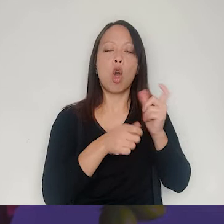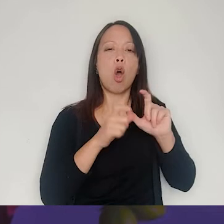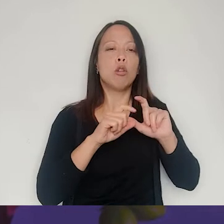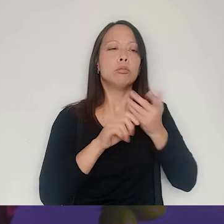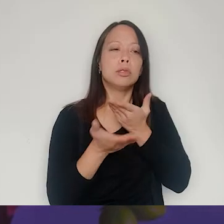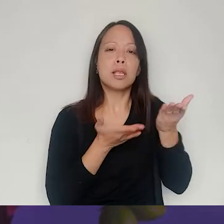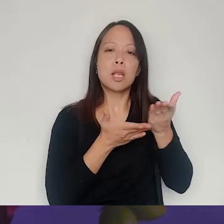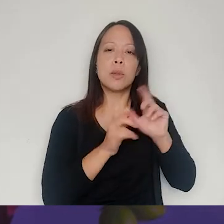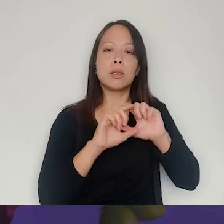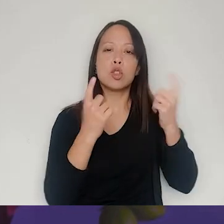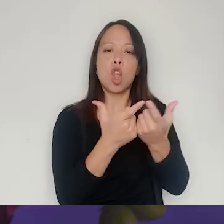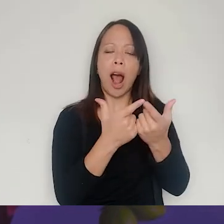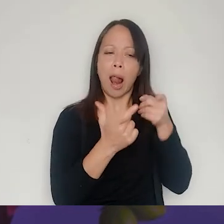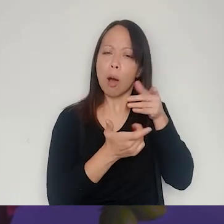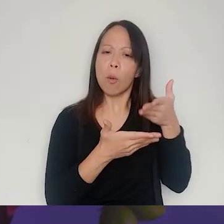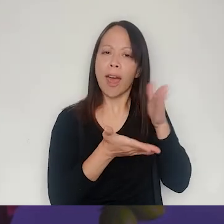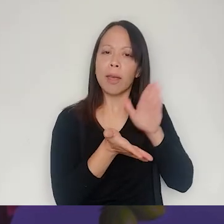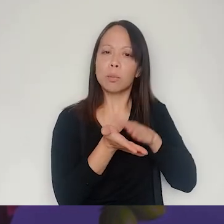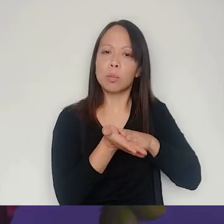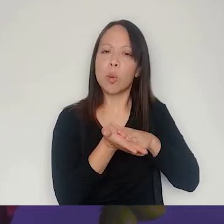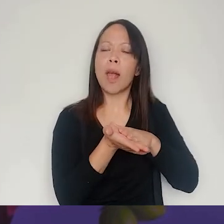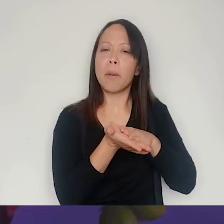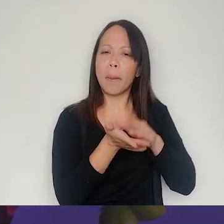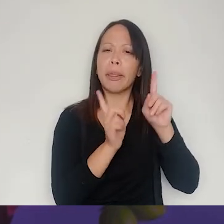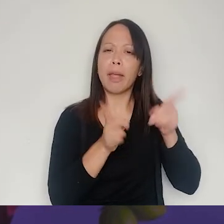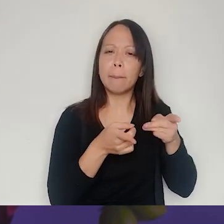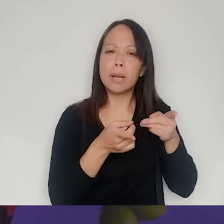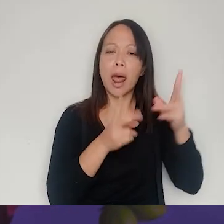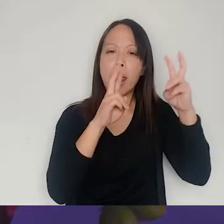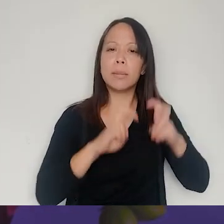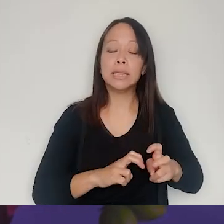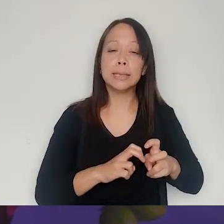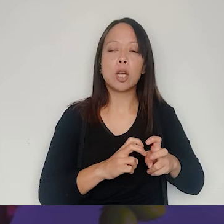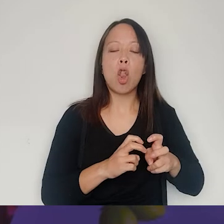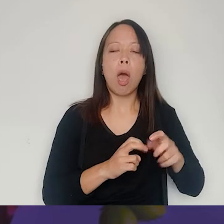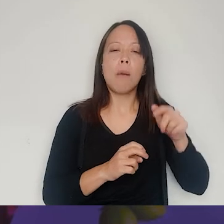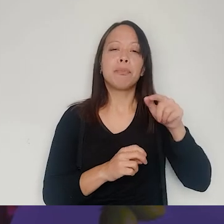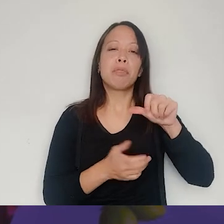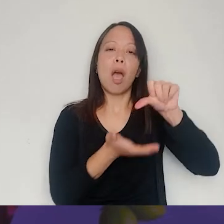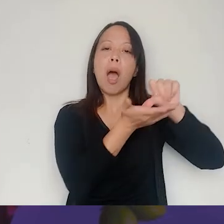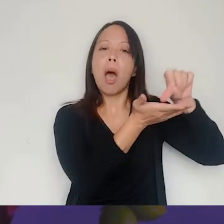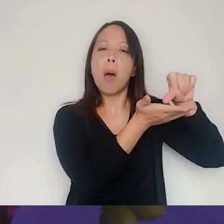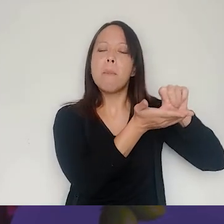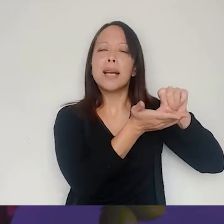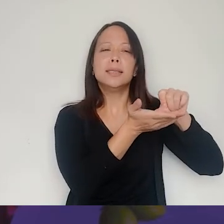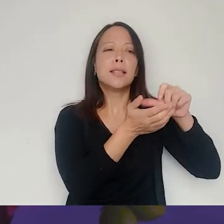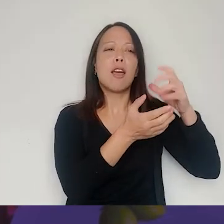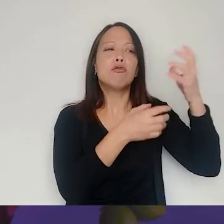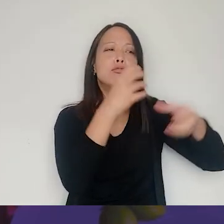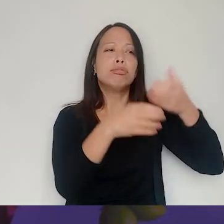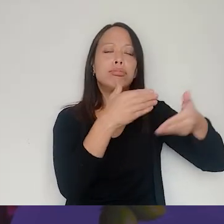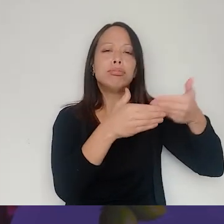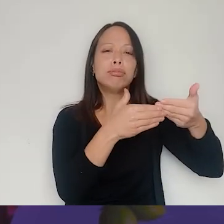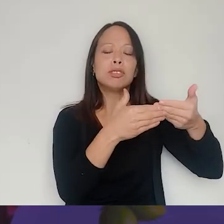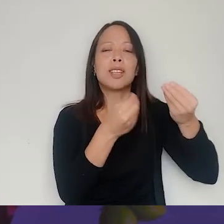luego además puedan involucrarse en proyectos de investigación. No sé cómo funciona en sus países, pero en el nuestro el diagnóstico tiene